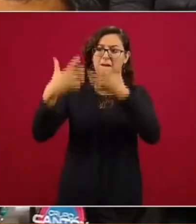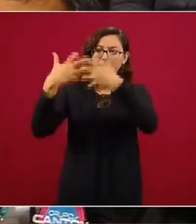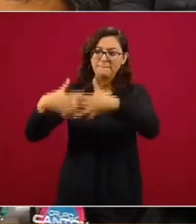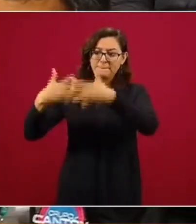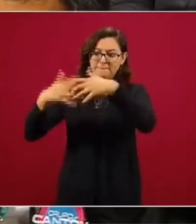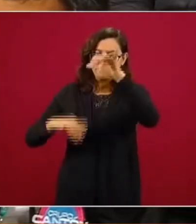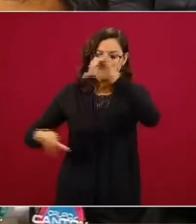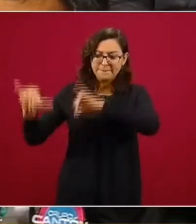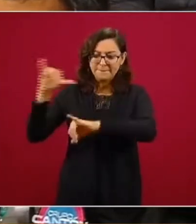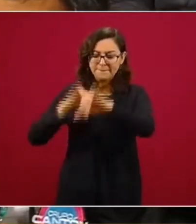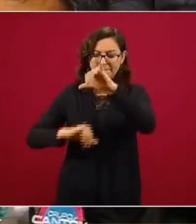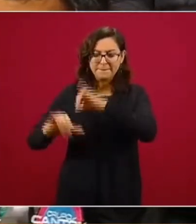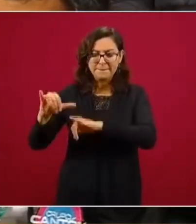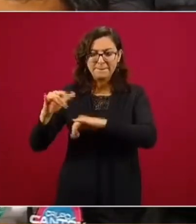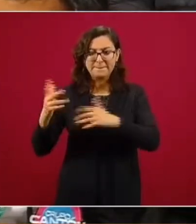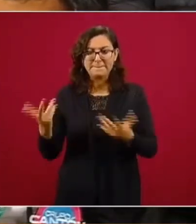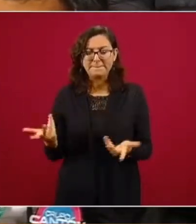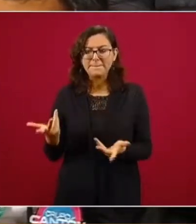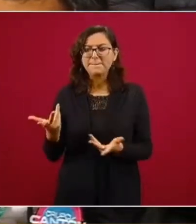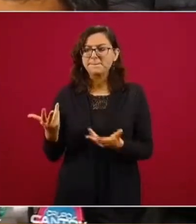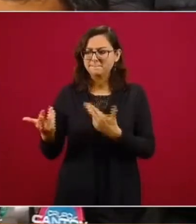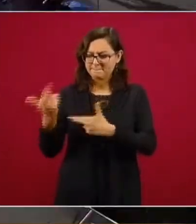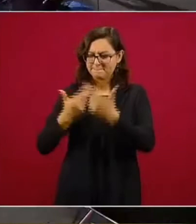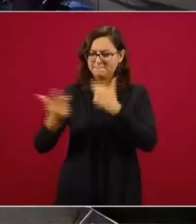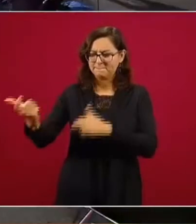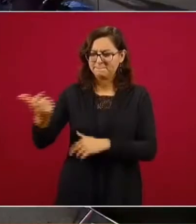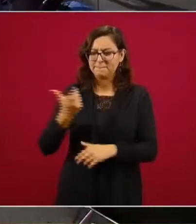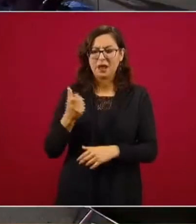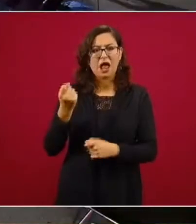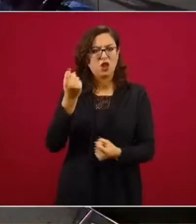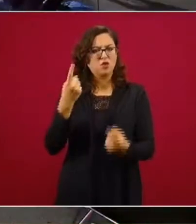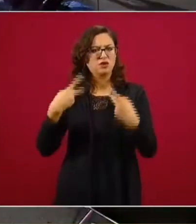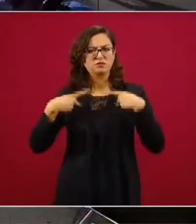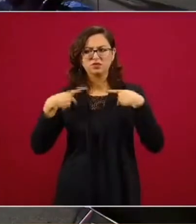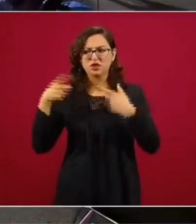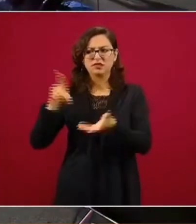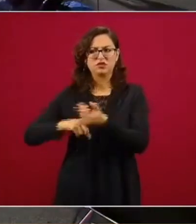fuentes de la empresa que han negado esto. Sí,